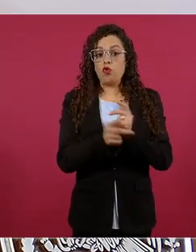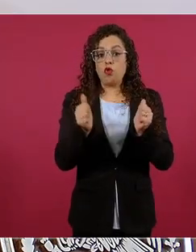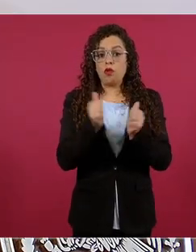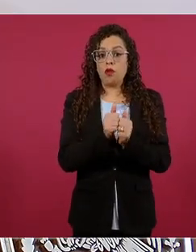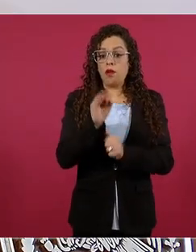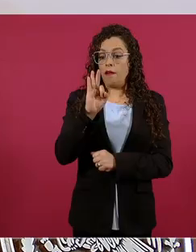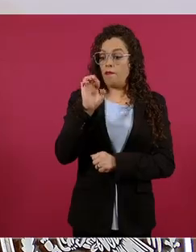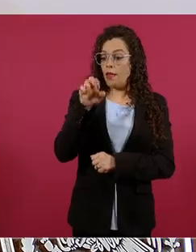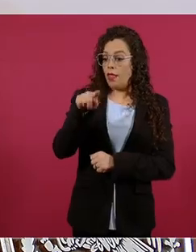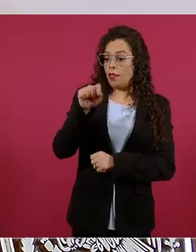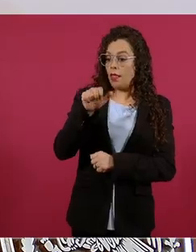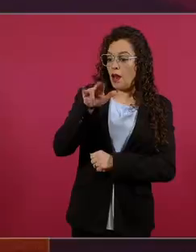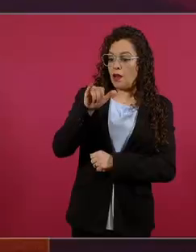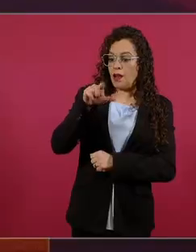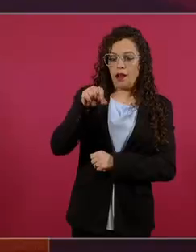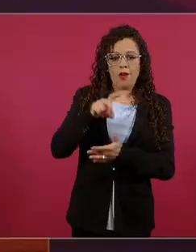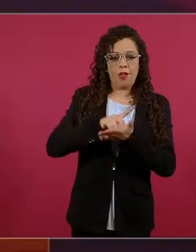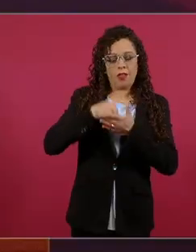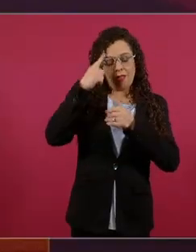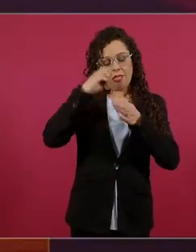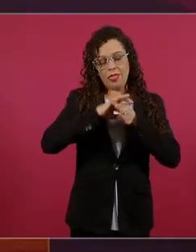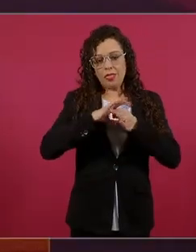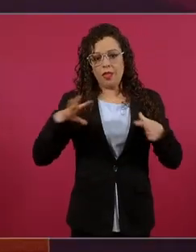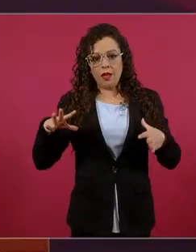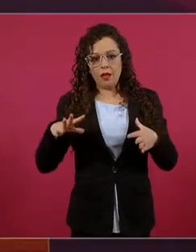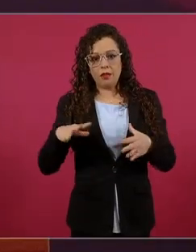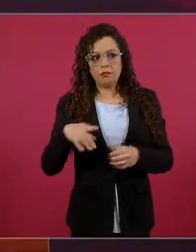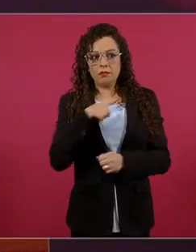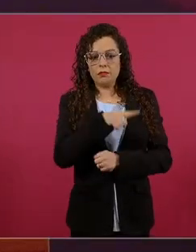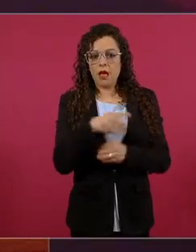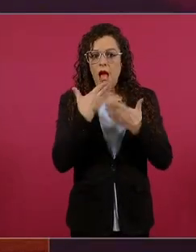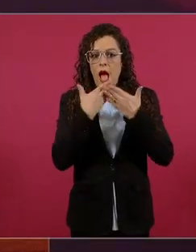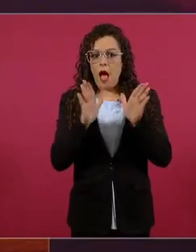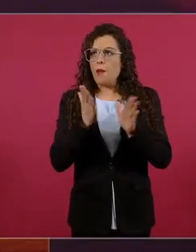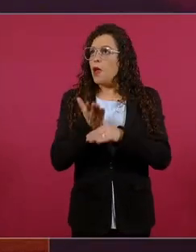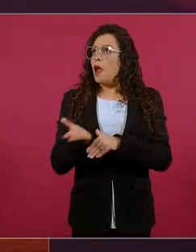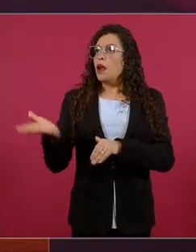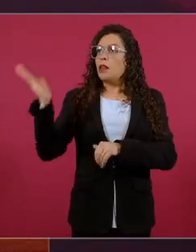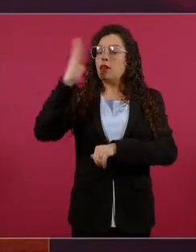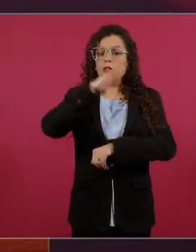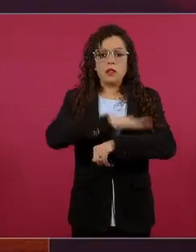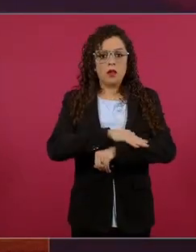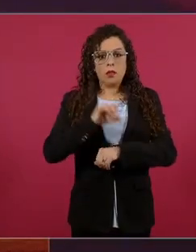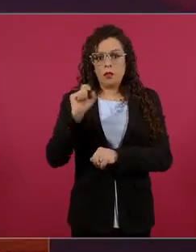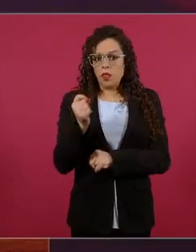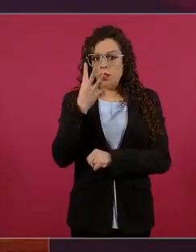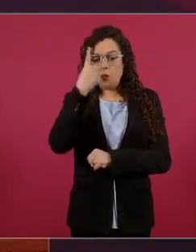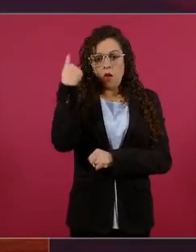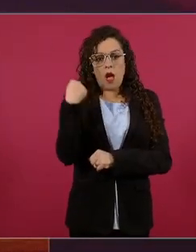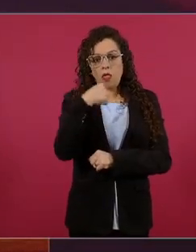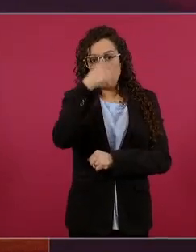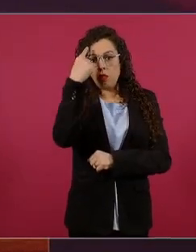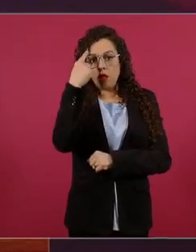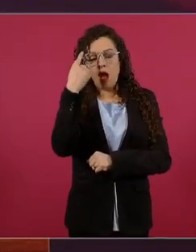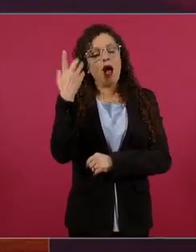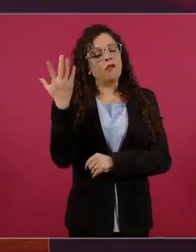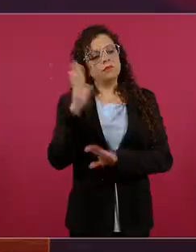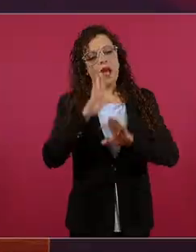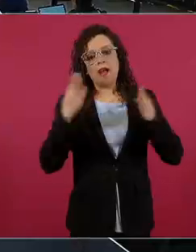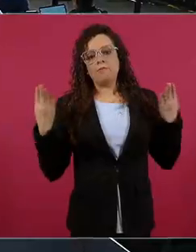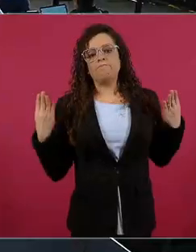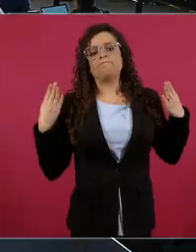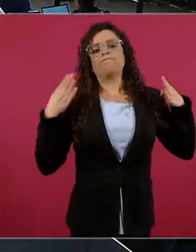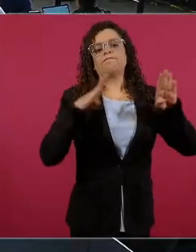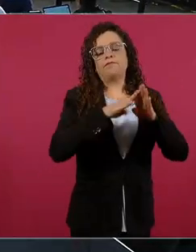las 24 horas del día. Entonces, hay pues esa alerta que nos ha